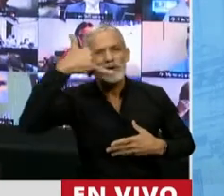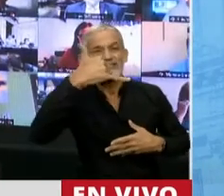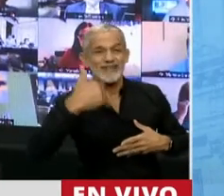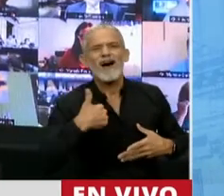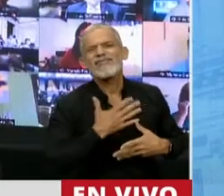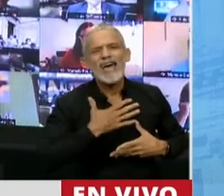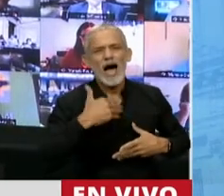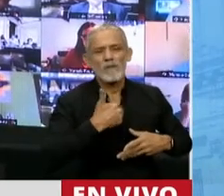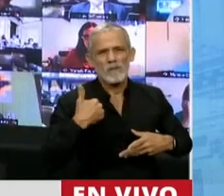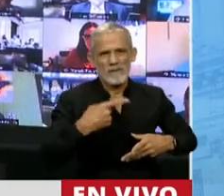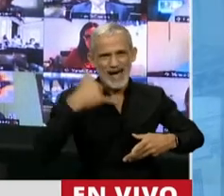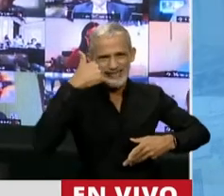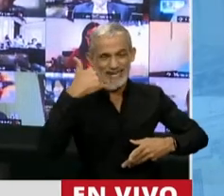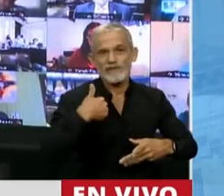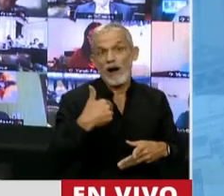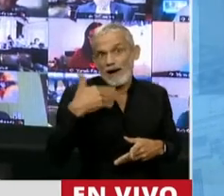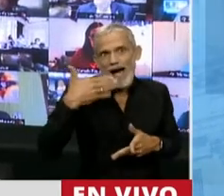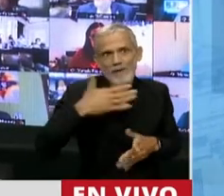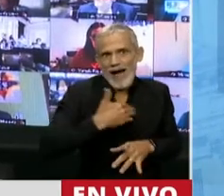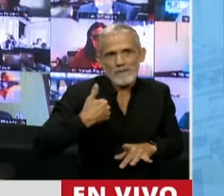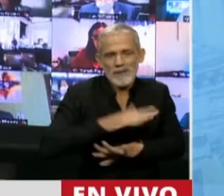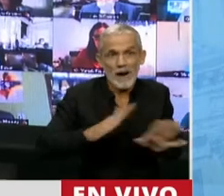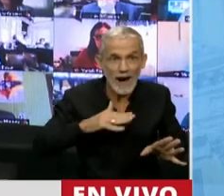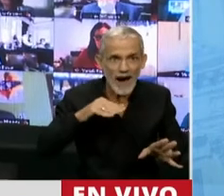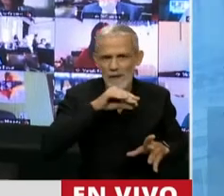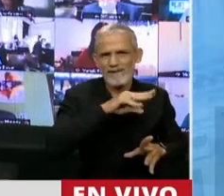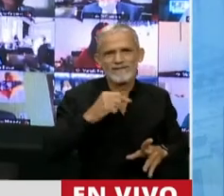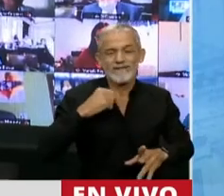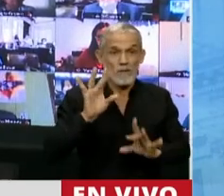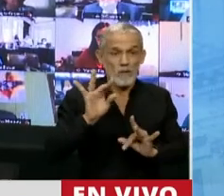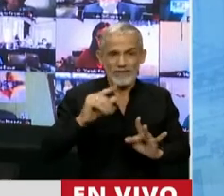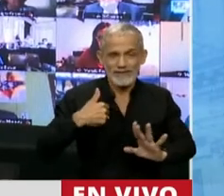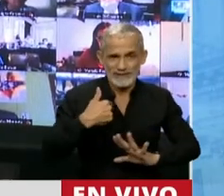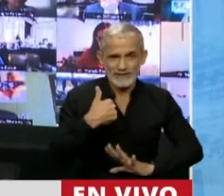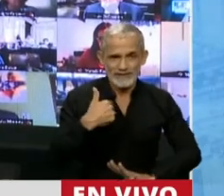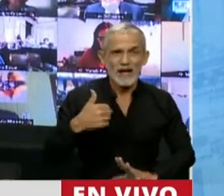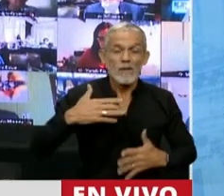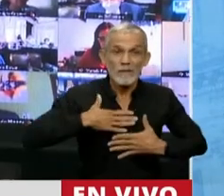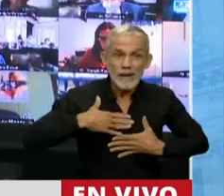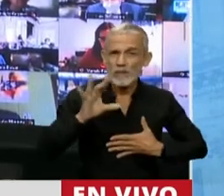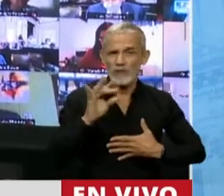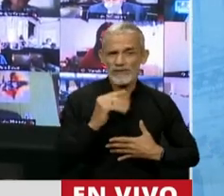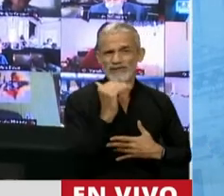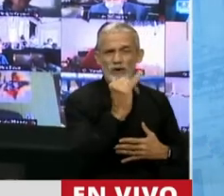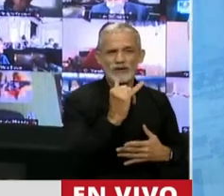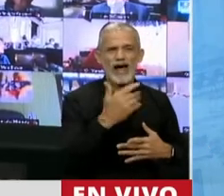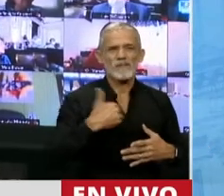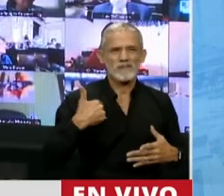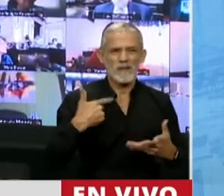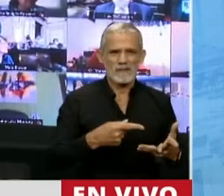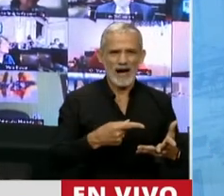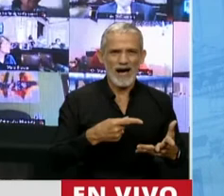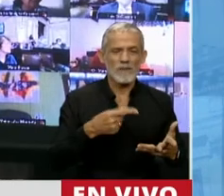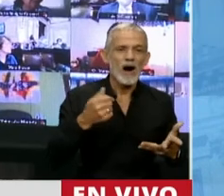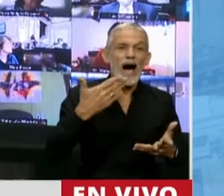Yo hablar a mi mamá es muy difícil. Para mí es muy difícil, José María, porque